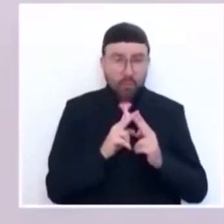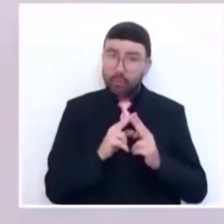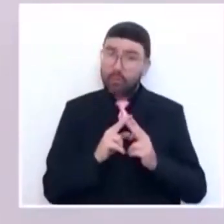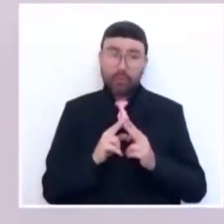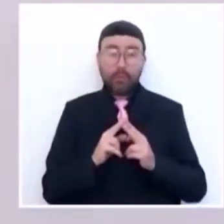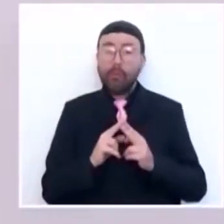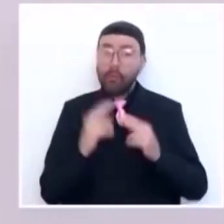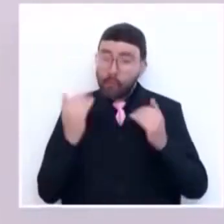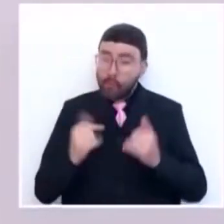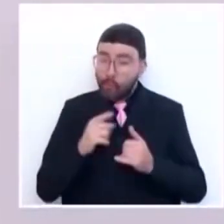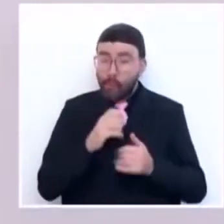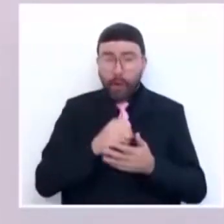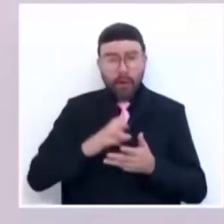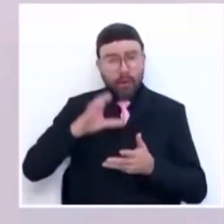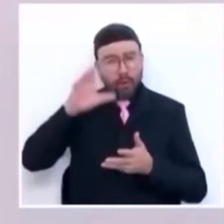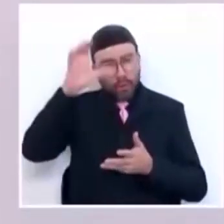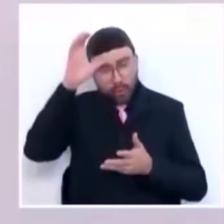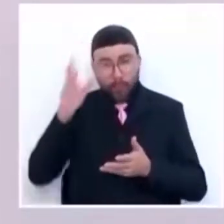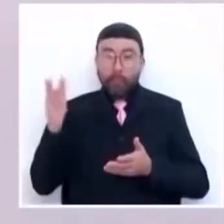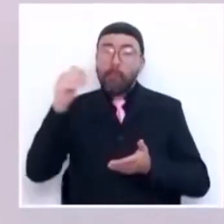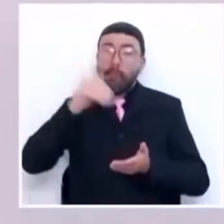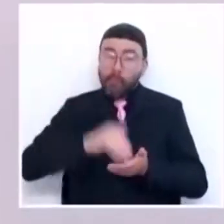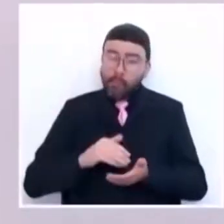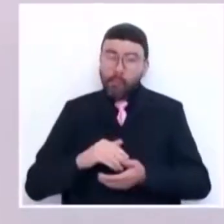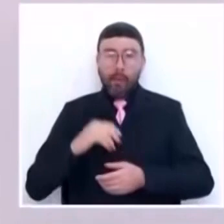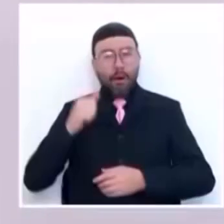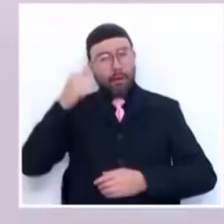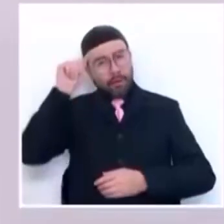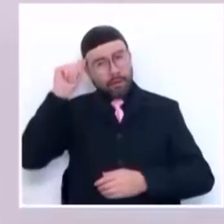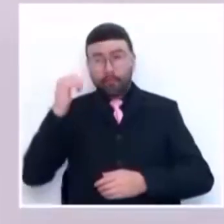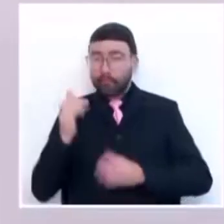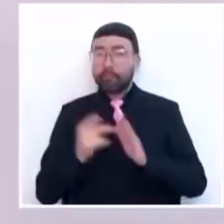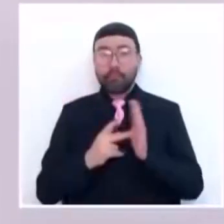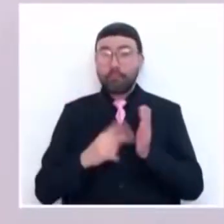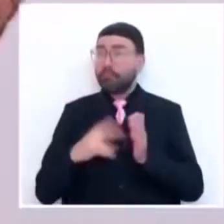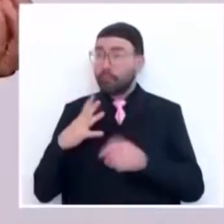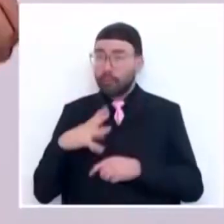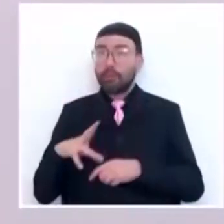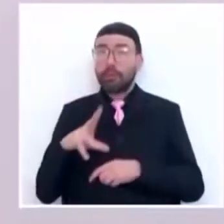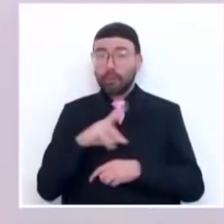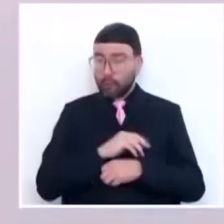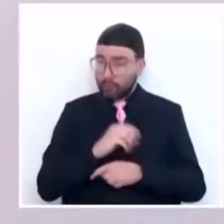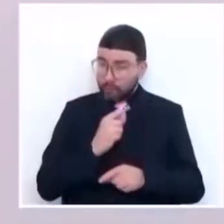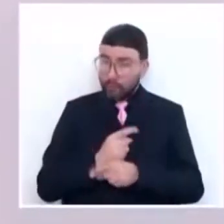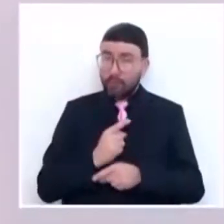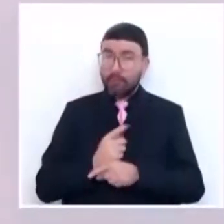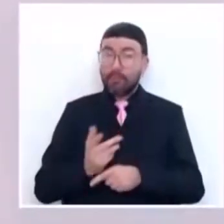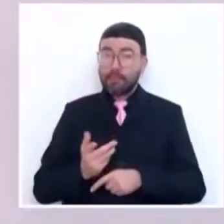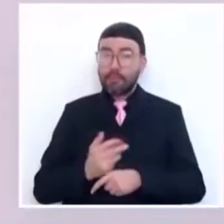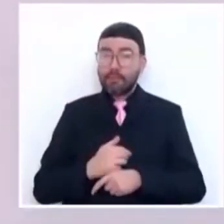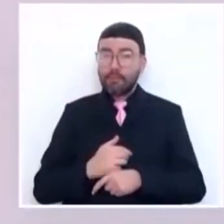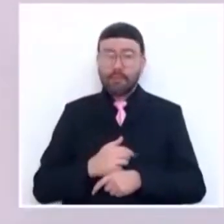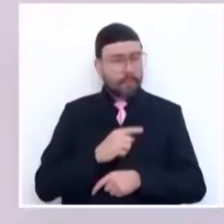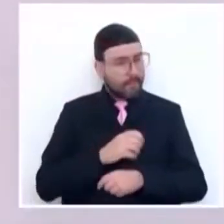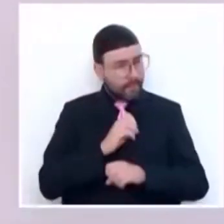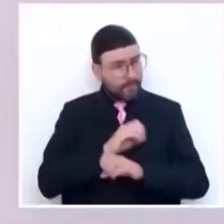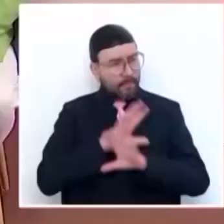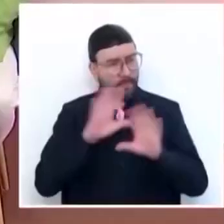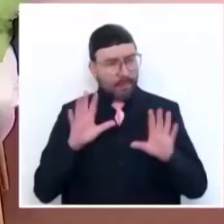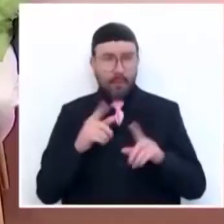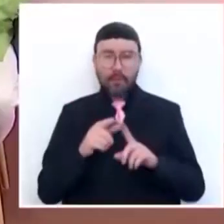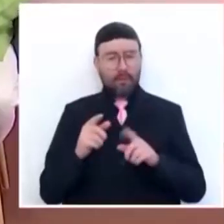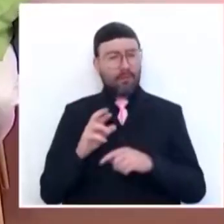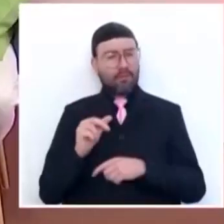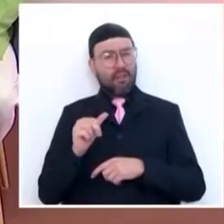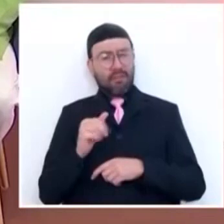en una época en que el conocimiento, volver a recordar, es un asunto de todos. ¿Cierto, maestro? Indudable, y es extraño